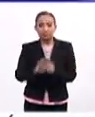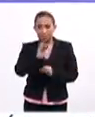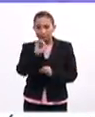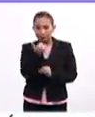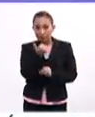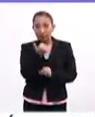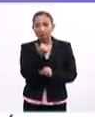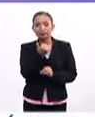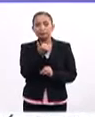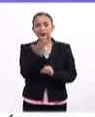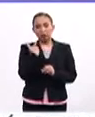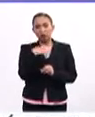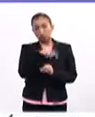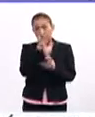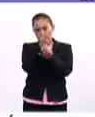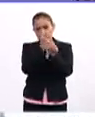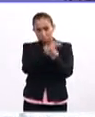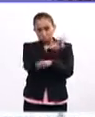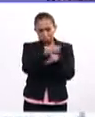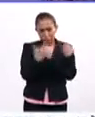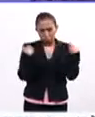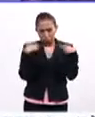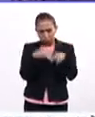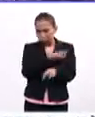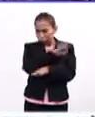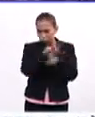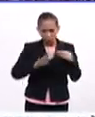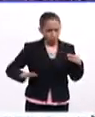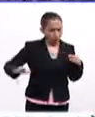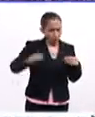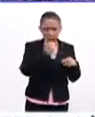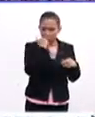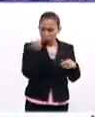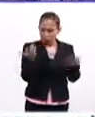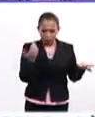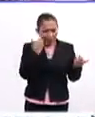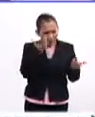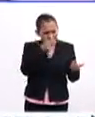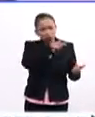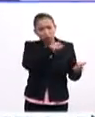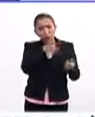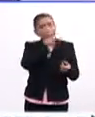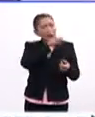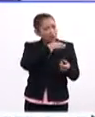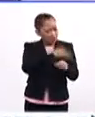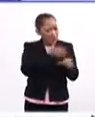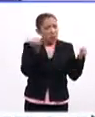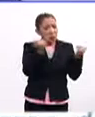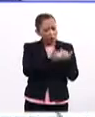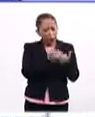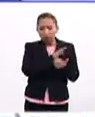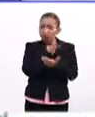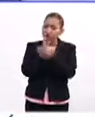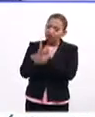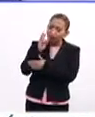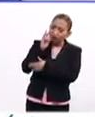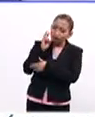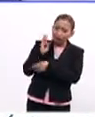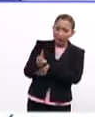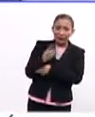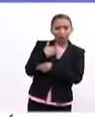una cuestión que invitamos a todos los maestros, a todos los alumnos, a todos los padres de familia, para